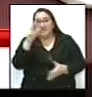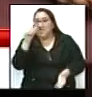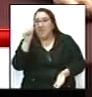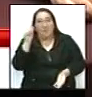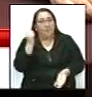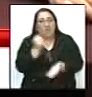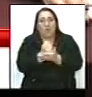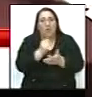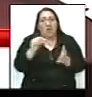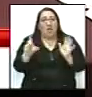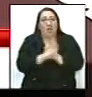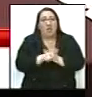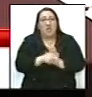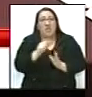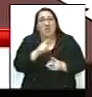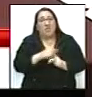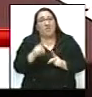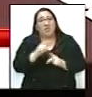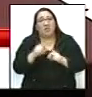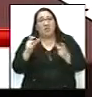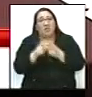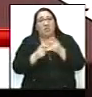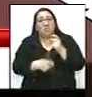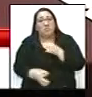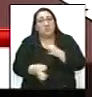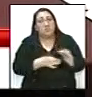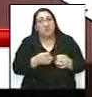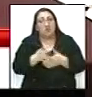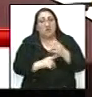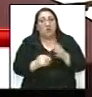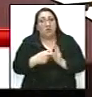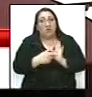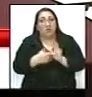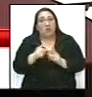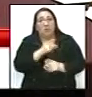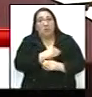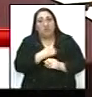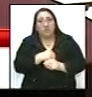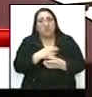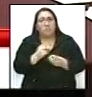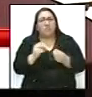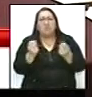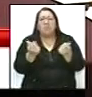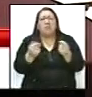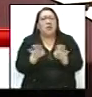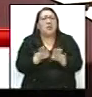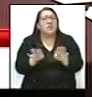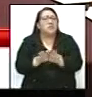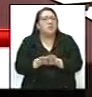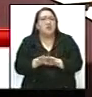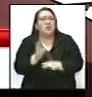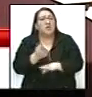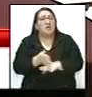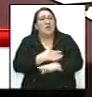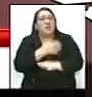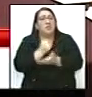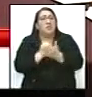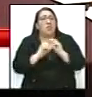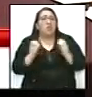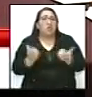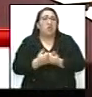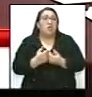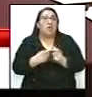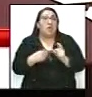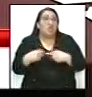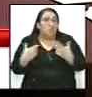ley, y es más, diversos congresistas señalan que lo que ha presentado el Ejecutivo es muy similar a lo que se había aprobado en el Parlamento. Por